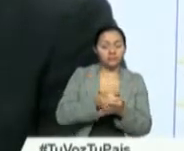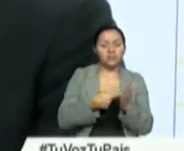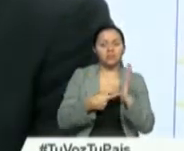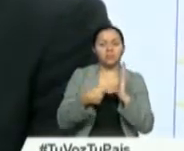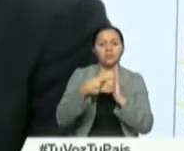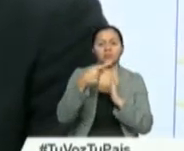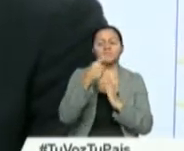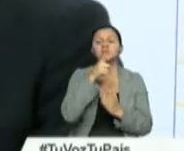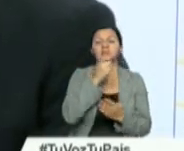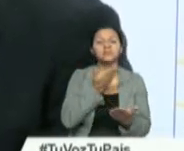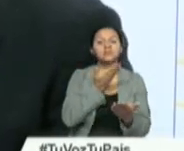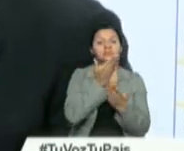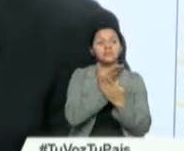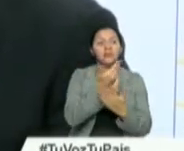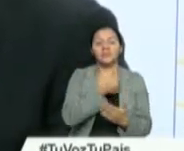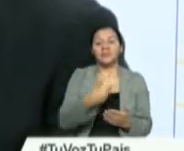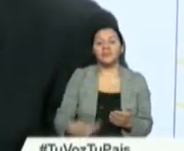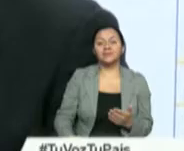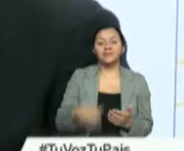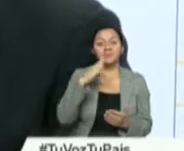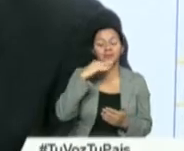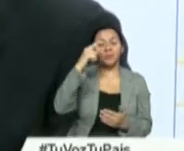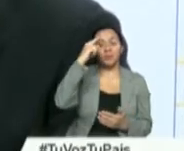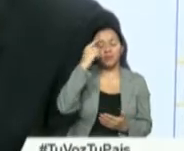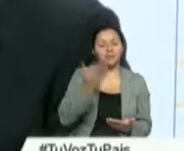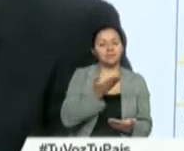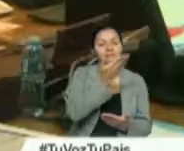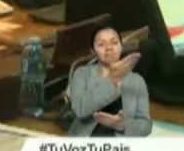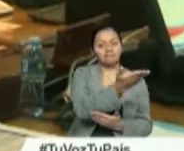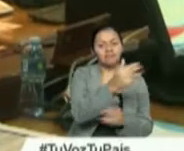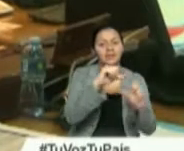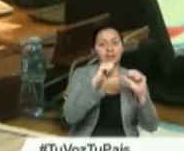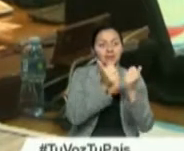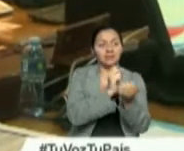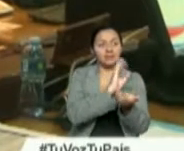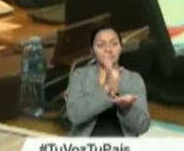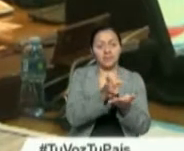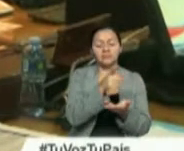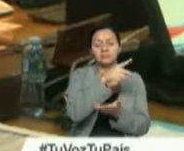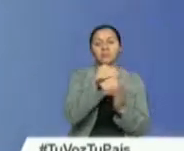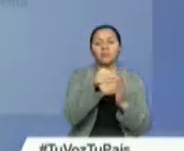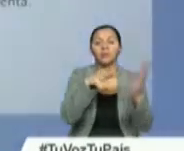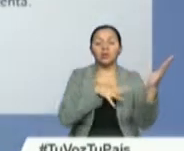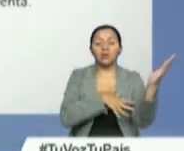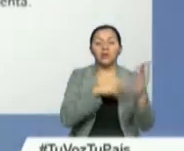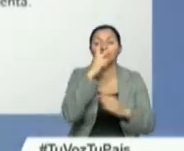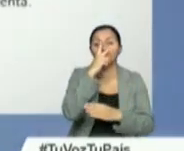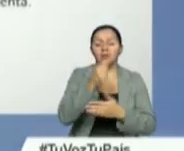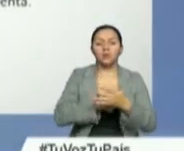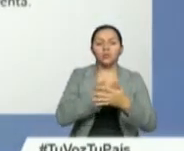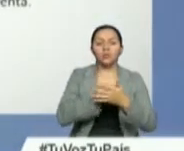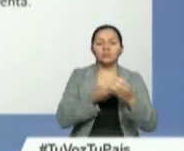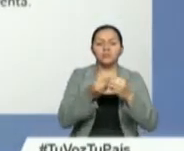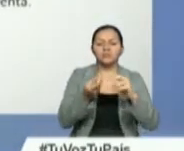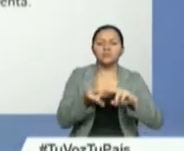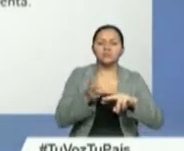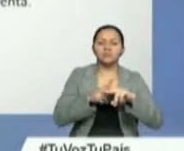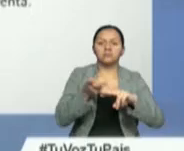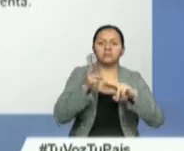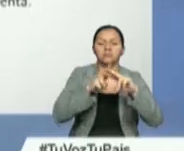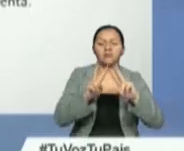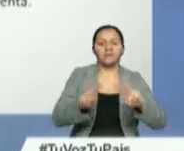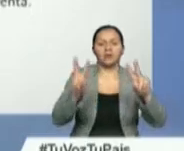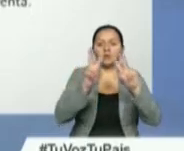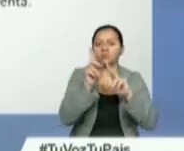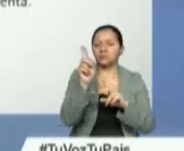fue presentado por el presidente rafael correa al ente legislativo este proyecto busca luchar contra la especulación combatir